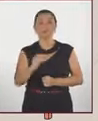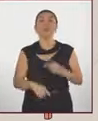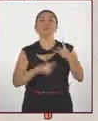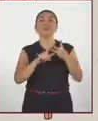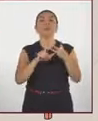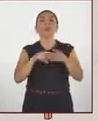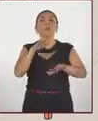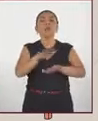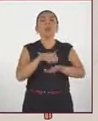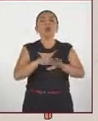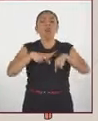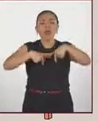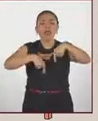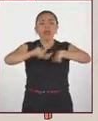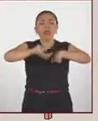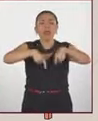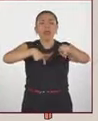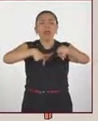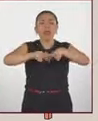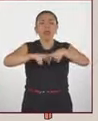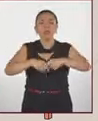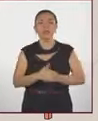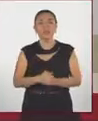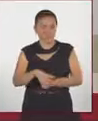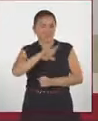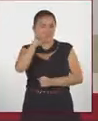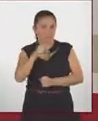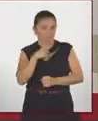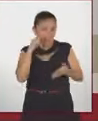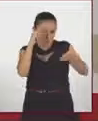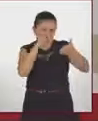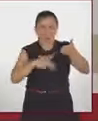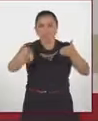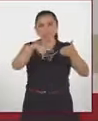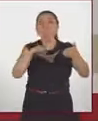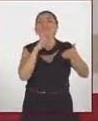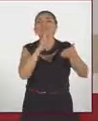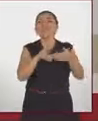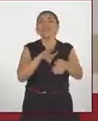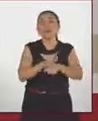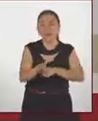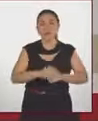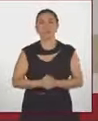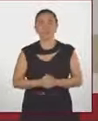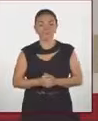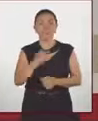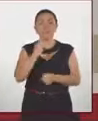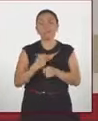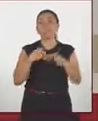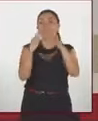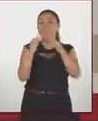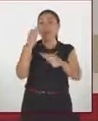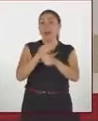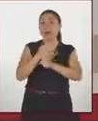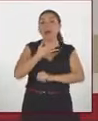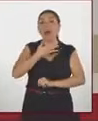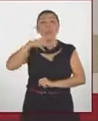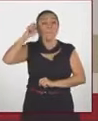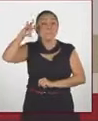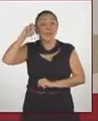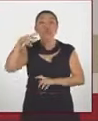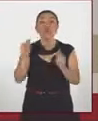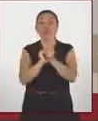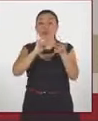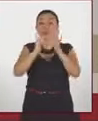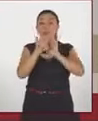con rodillas a 90 grados. Más adelante revisaremos sus respuestas. Les platico, estamos transmitiendo en vivo a través de las